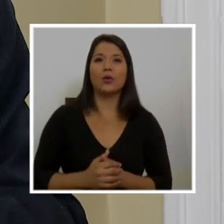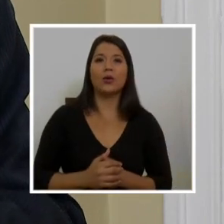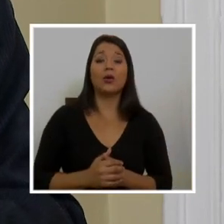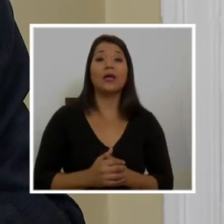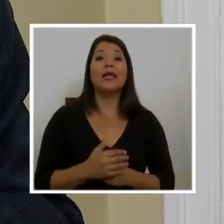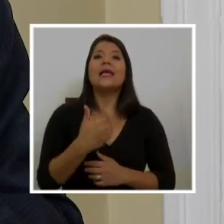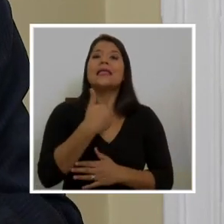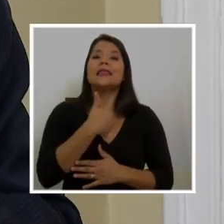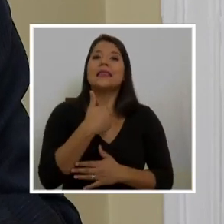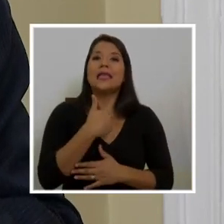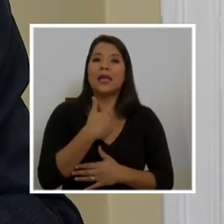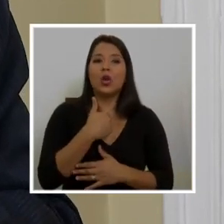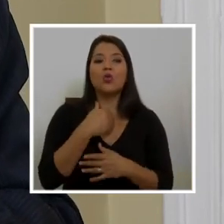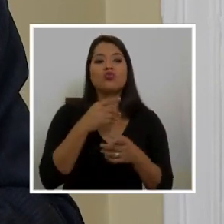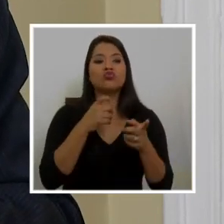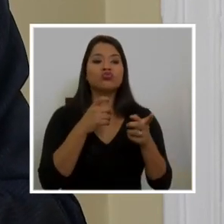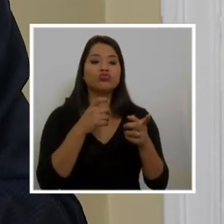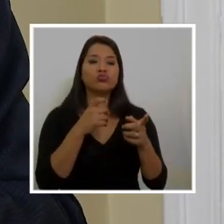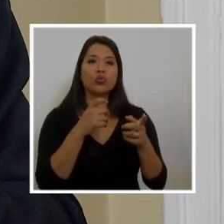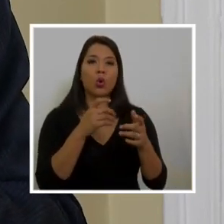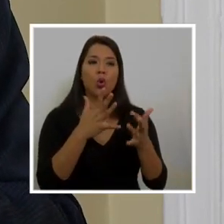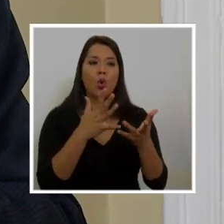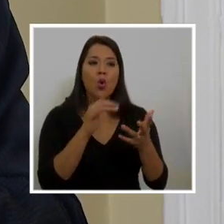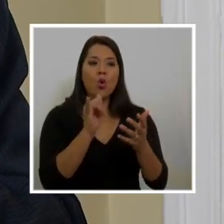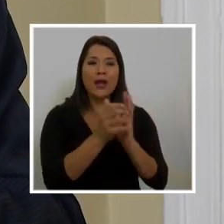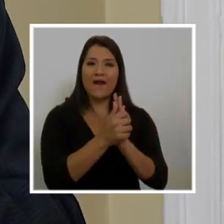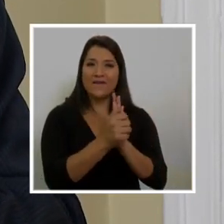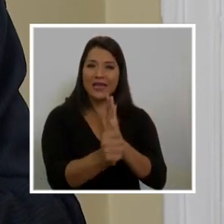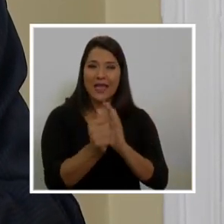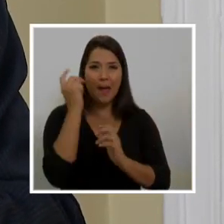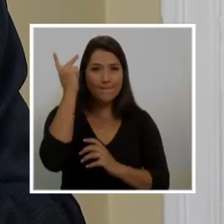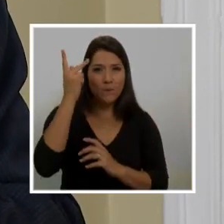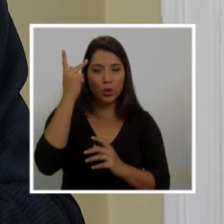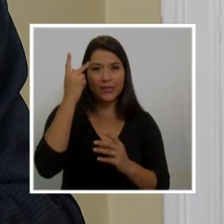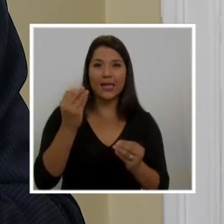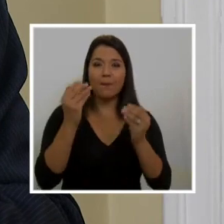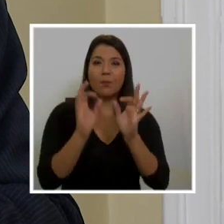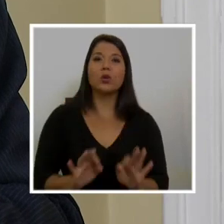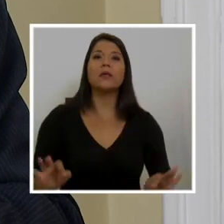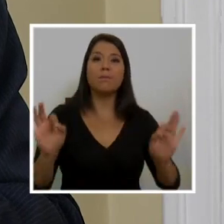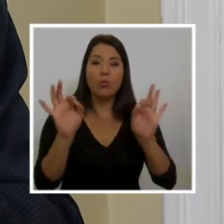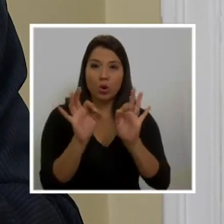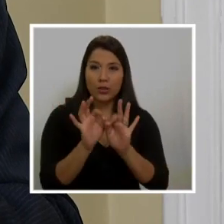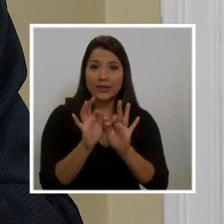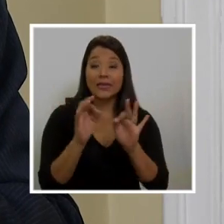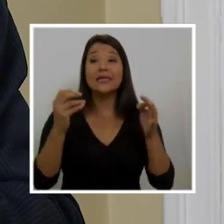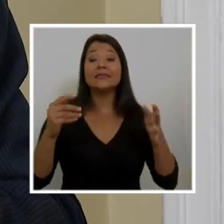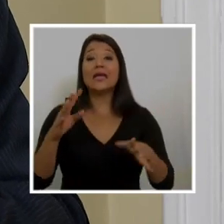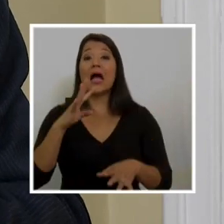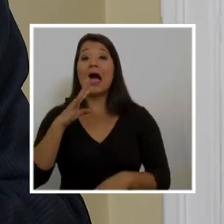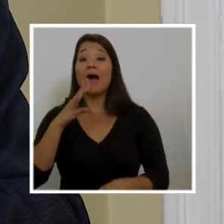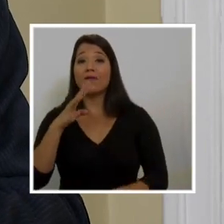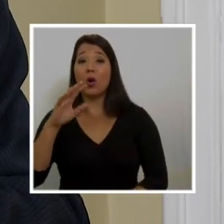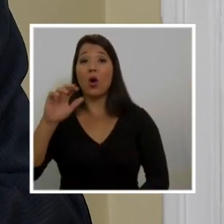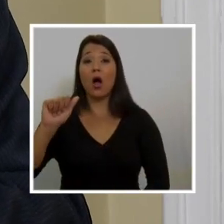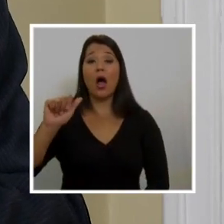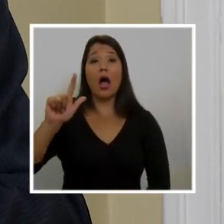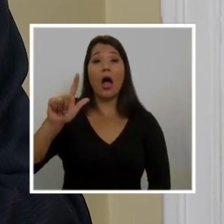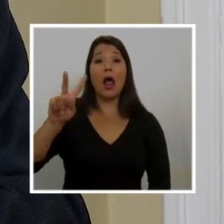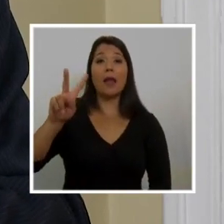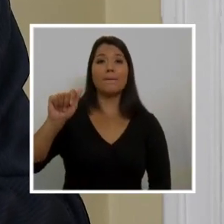él tiene un tacto político importante. Habló casi así en esas palabras textuales, Alvarado Pisa, y después